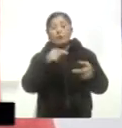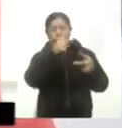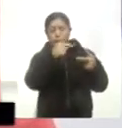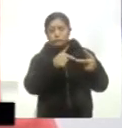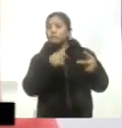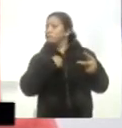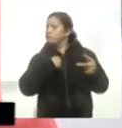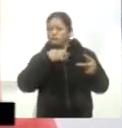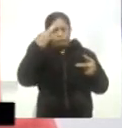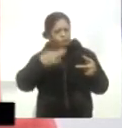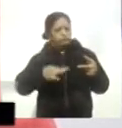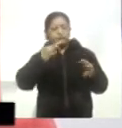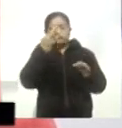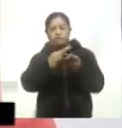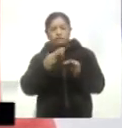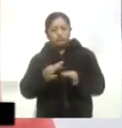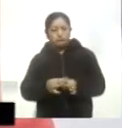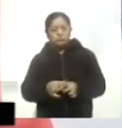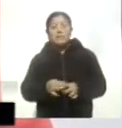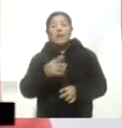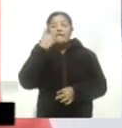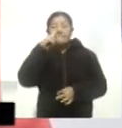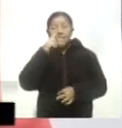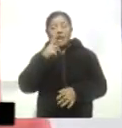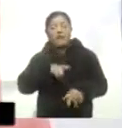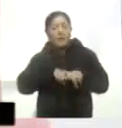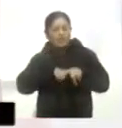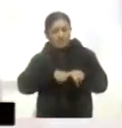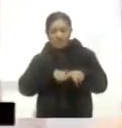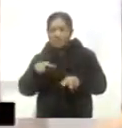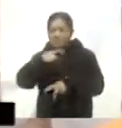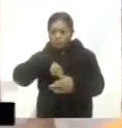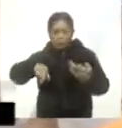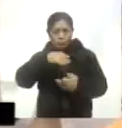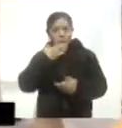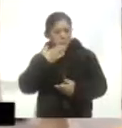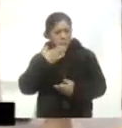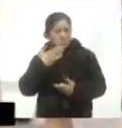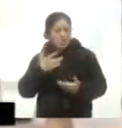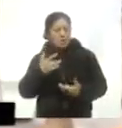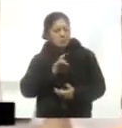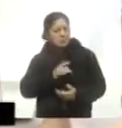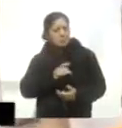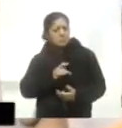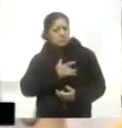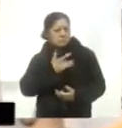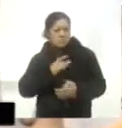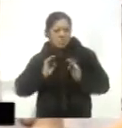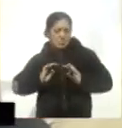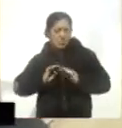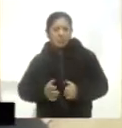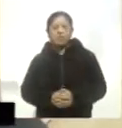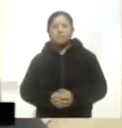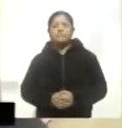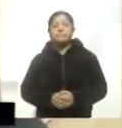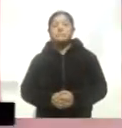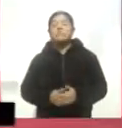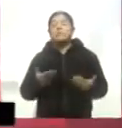sacando adelante esta contingencia y de la mejor manera. Para Ahora Noticias, Marian